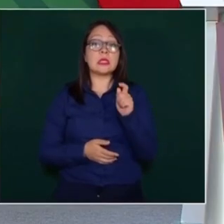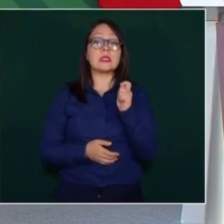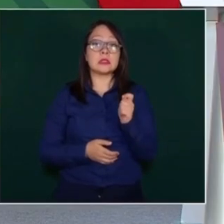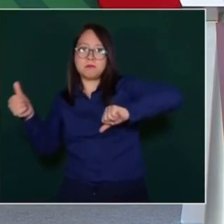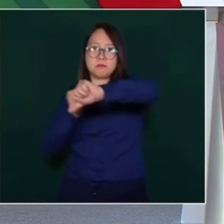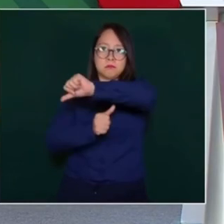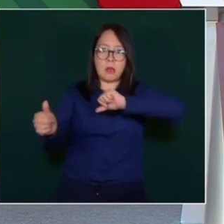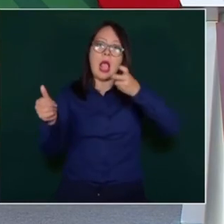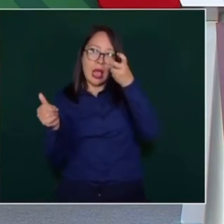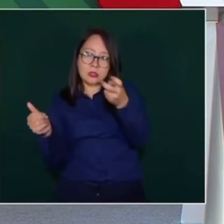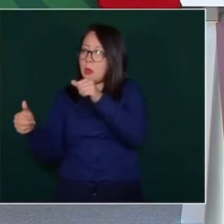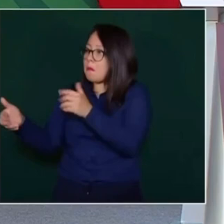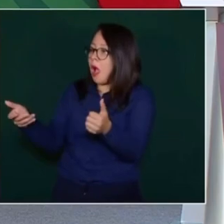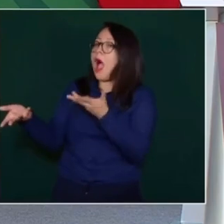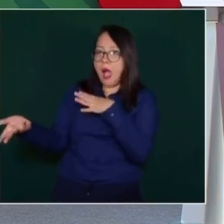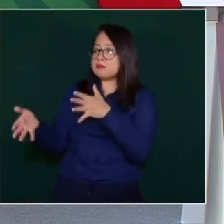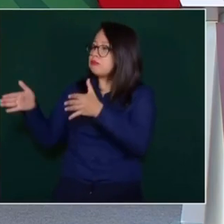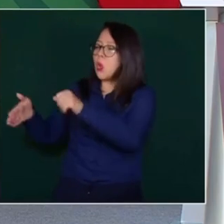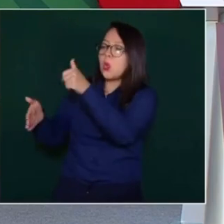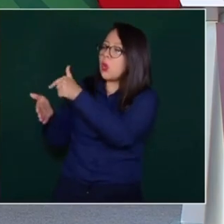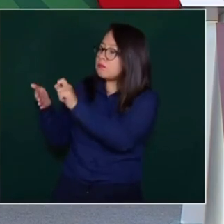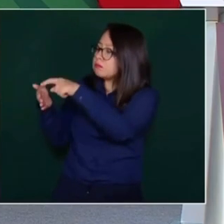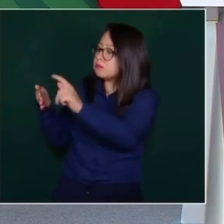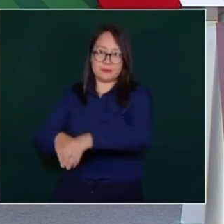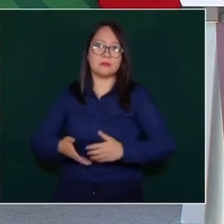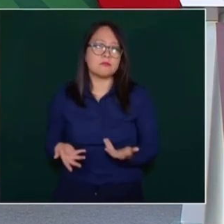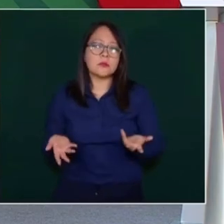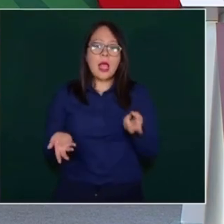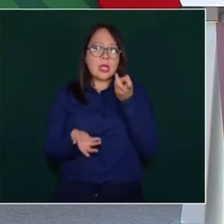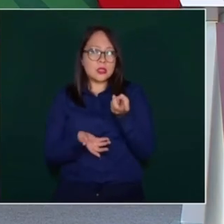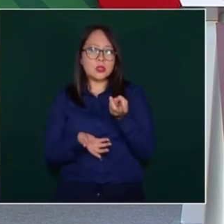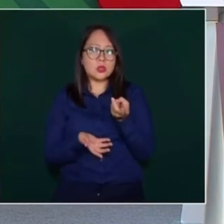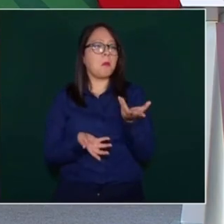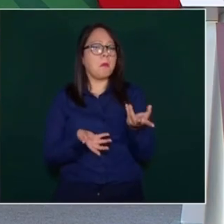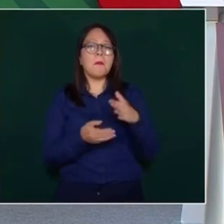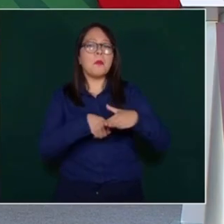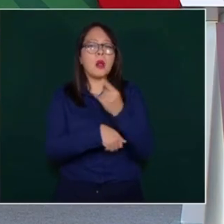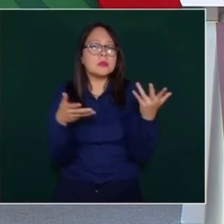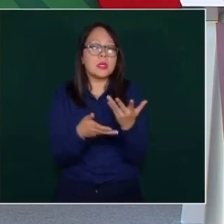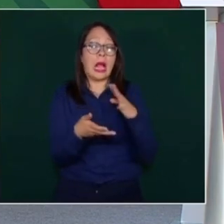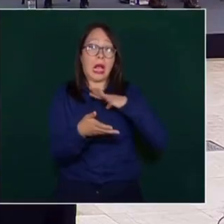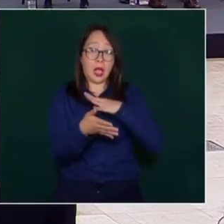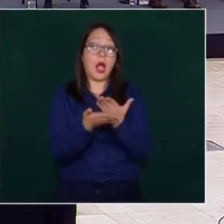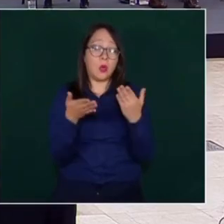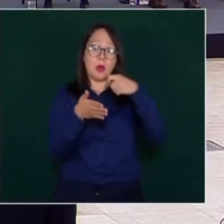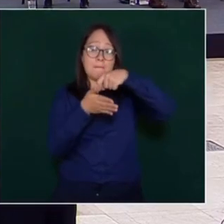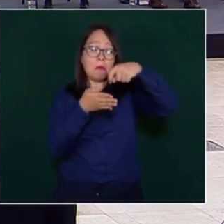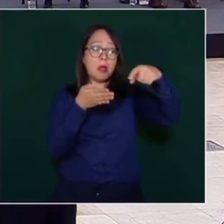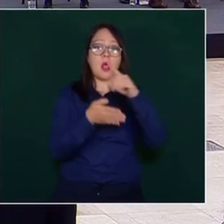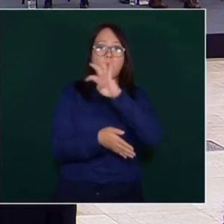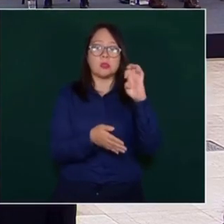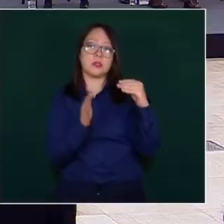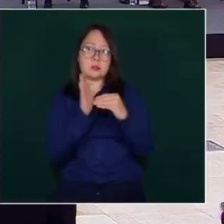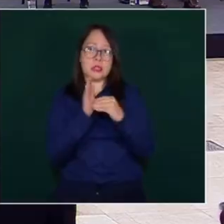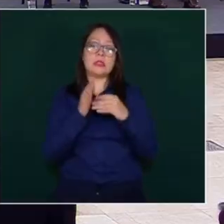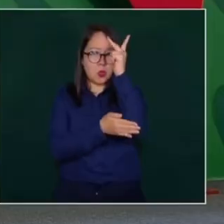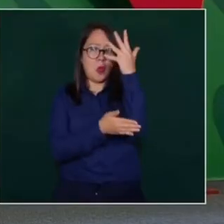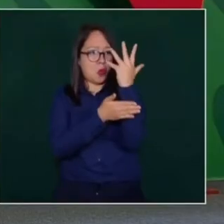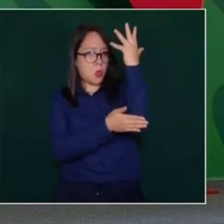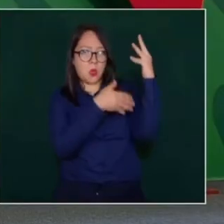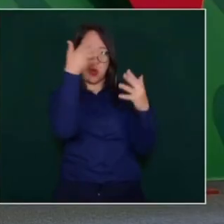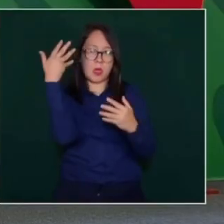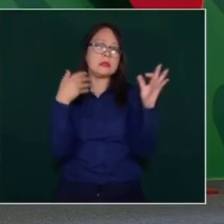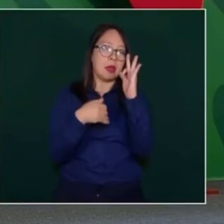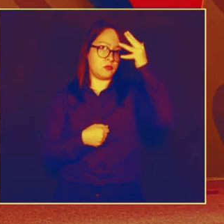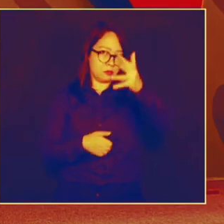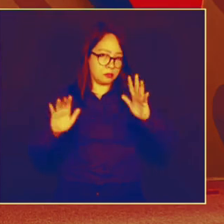Alto, no es selva. Esto, además, lo estamos reponiendo porque se están sembrando 400.000 hectáreas.